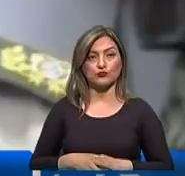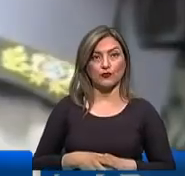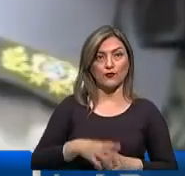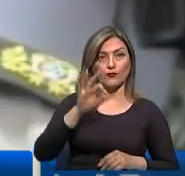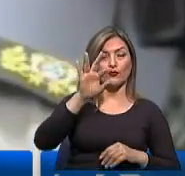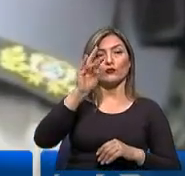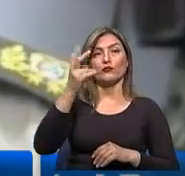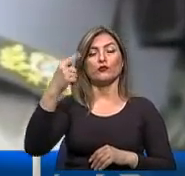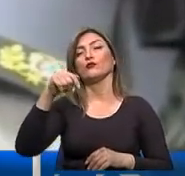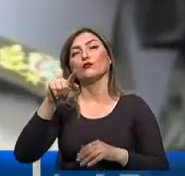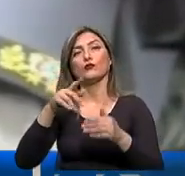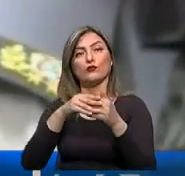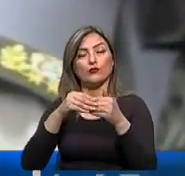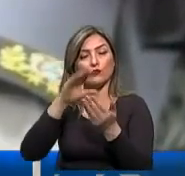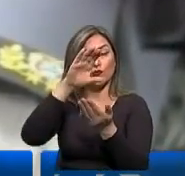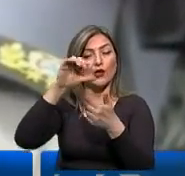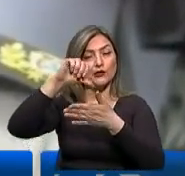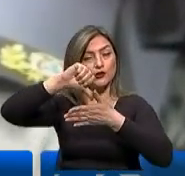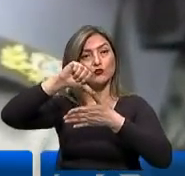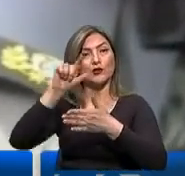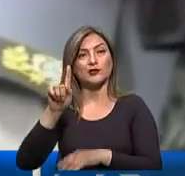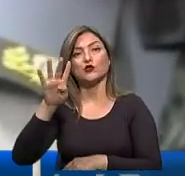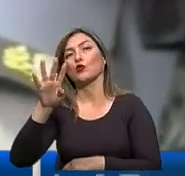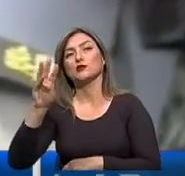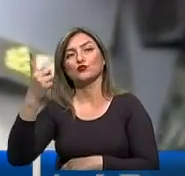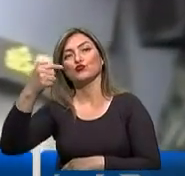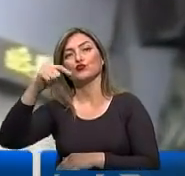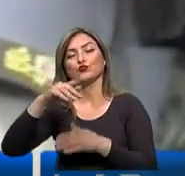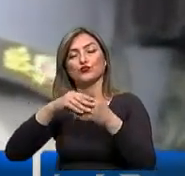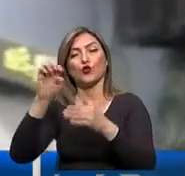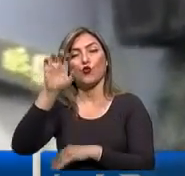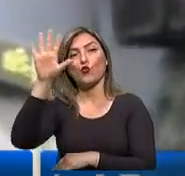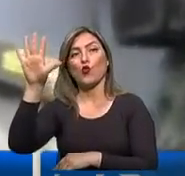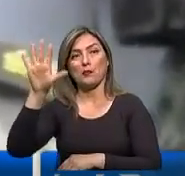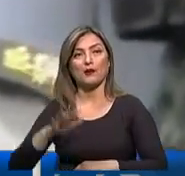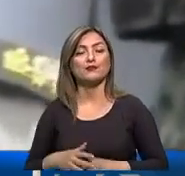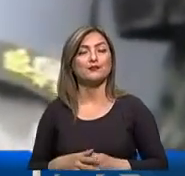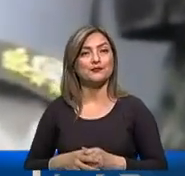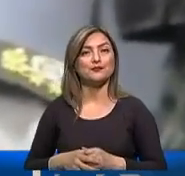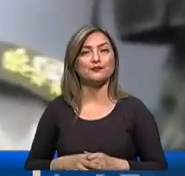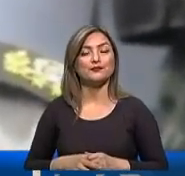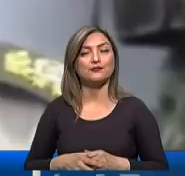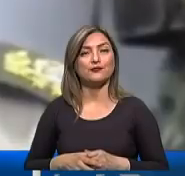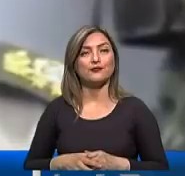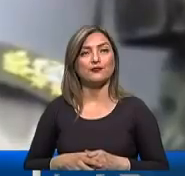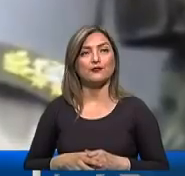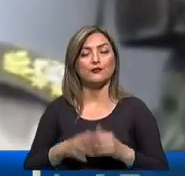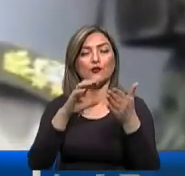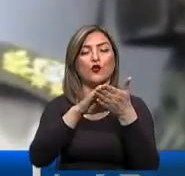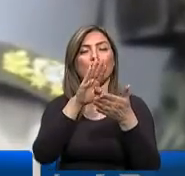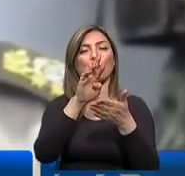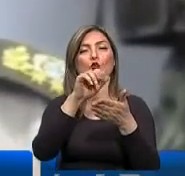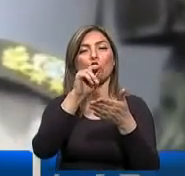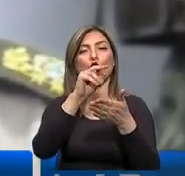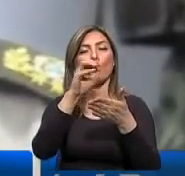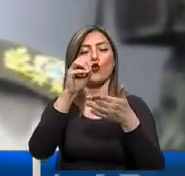de dólares en Centroamérica y 146 millones de dólares en Europa. En este caso tenía los logos Bronco,